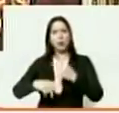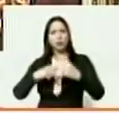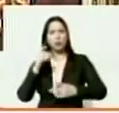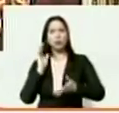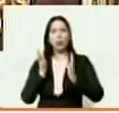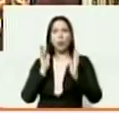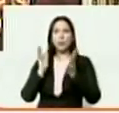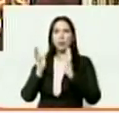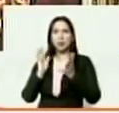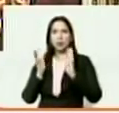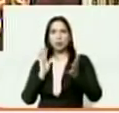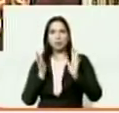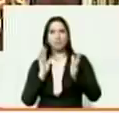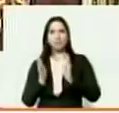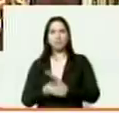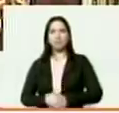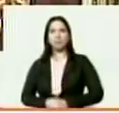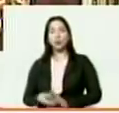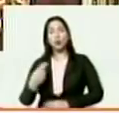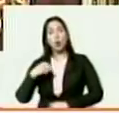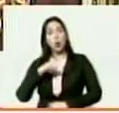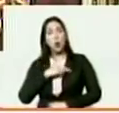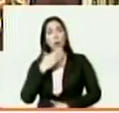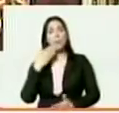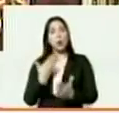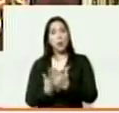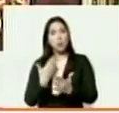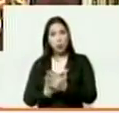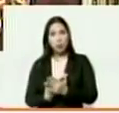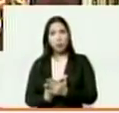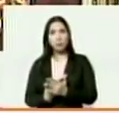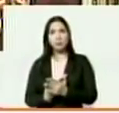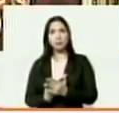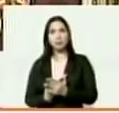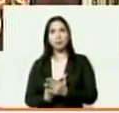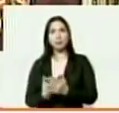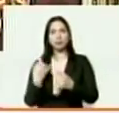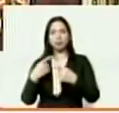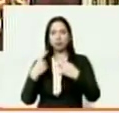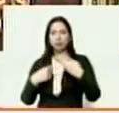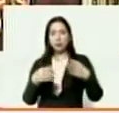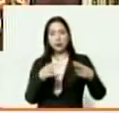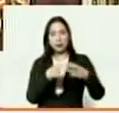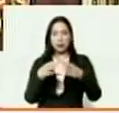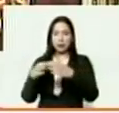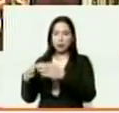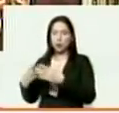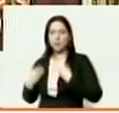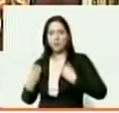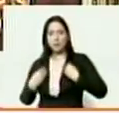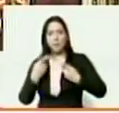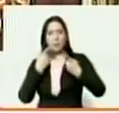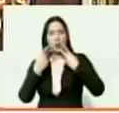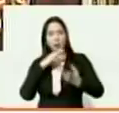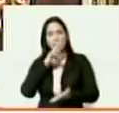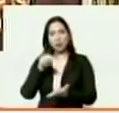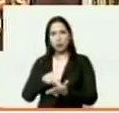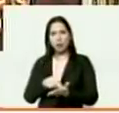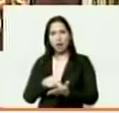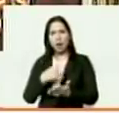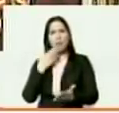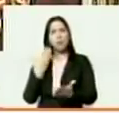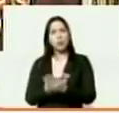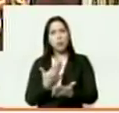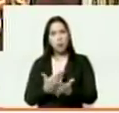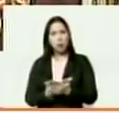conversaciones. Y nosotros hemos propuesto, y otros sectores de la vida política nacional han